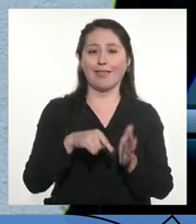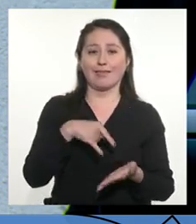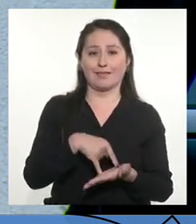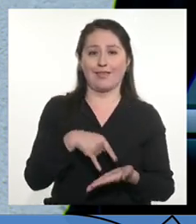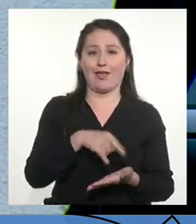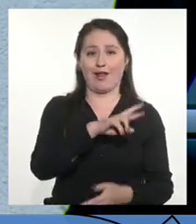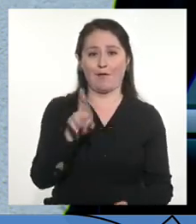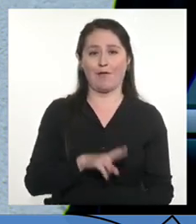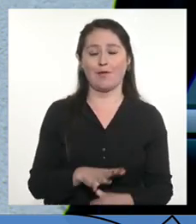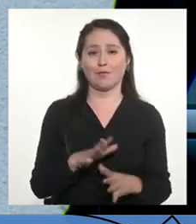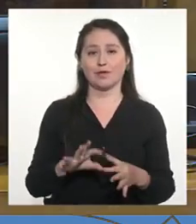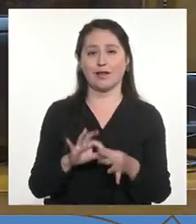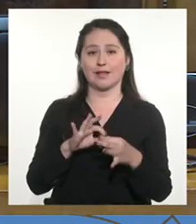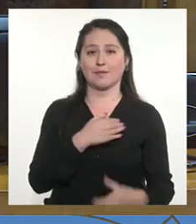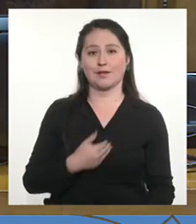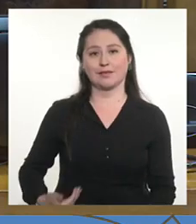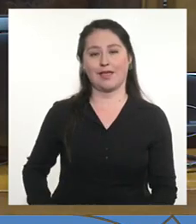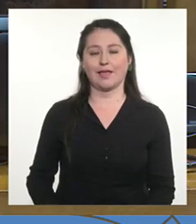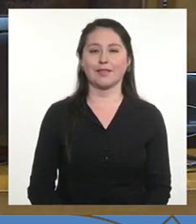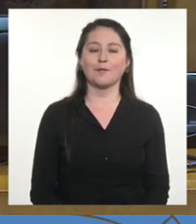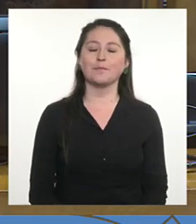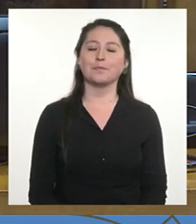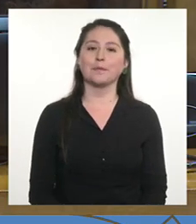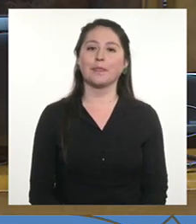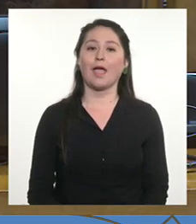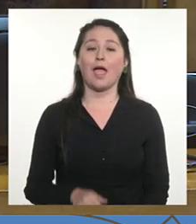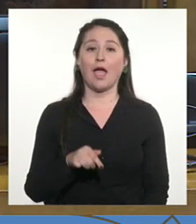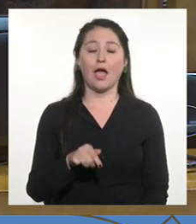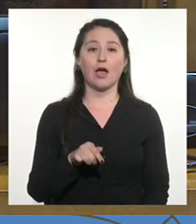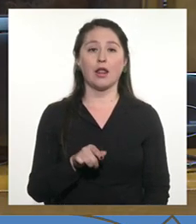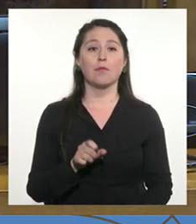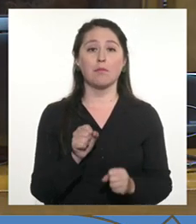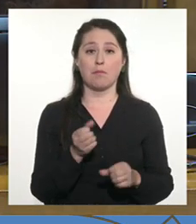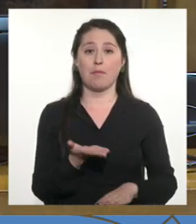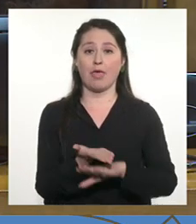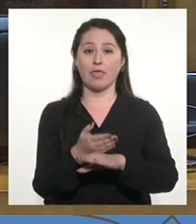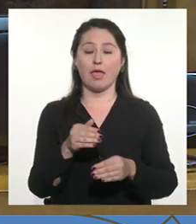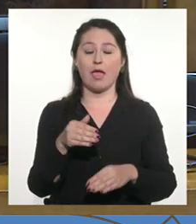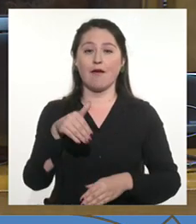república muchas gracias presiones que obtienes en almonte se me ha pedido abrir la votación